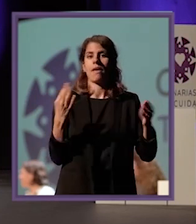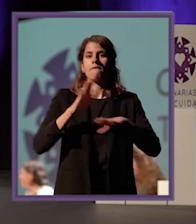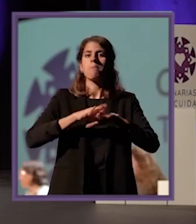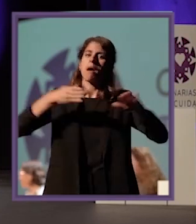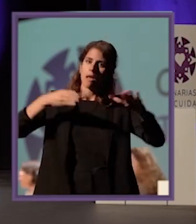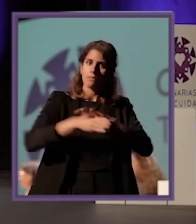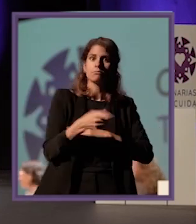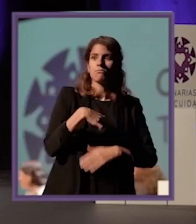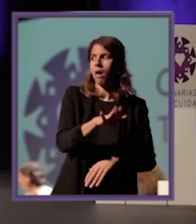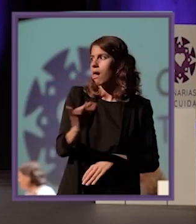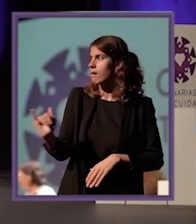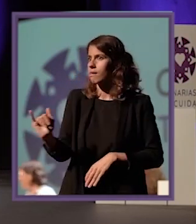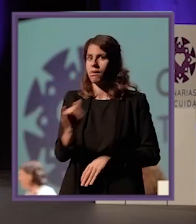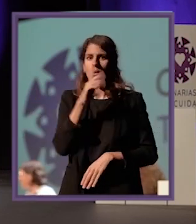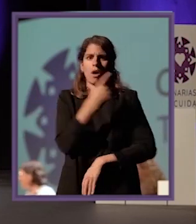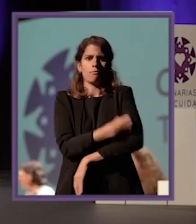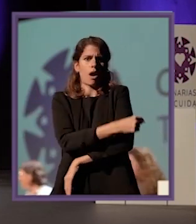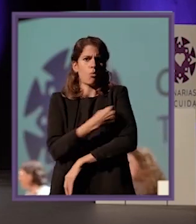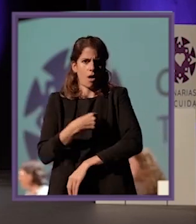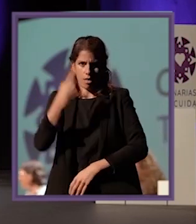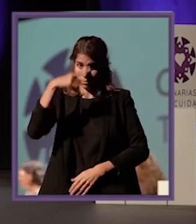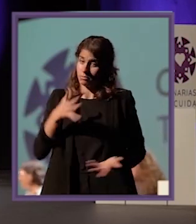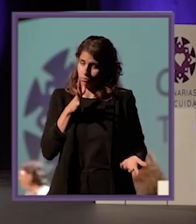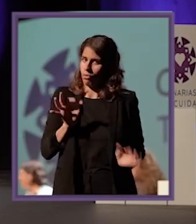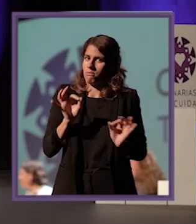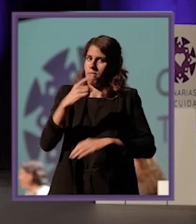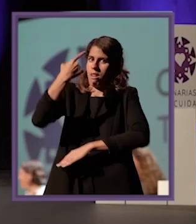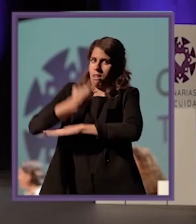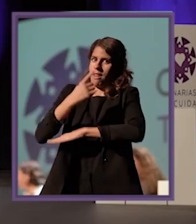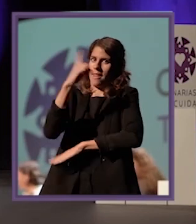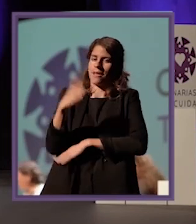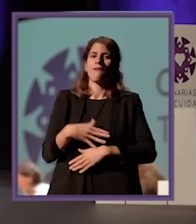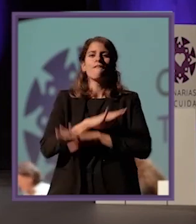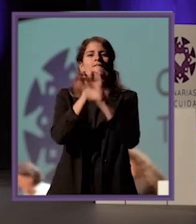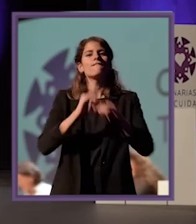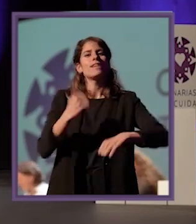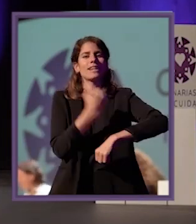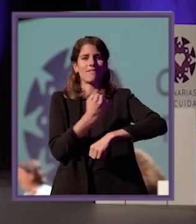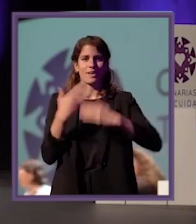Todos lo tenemos porque todos estamos vacunados, que es lo que hay que hacer. Feliz Navidad. Muchas gracias.